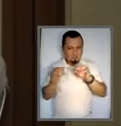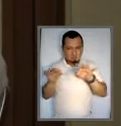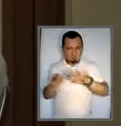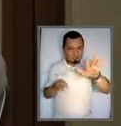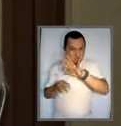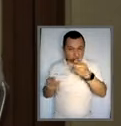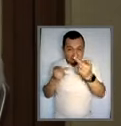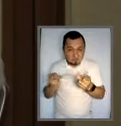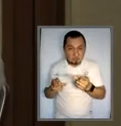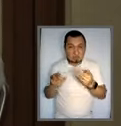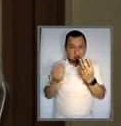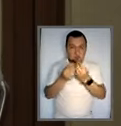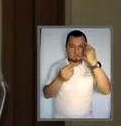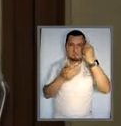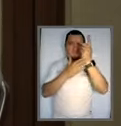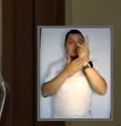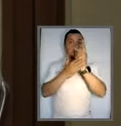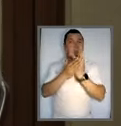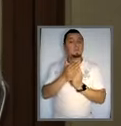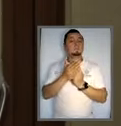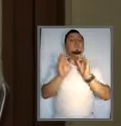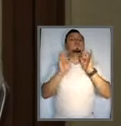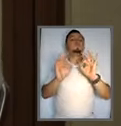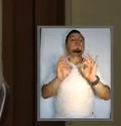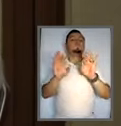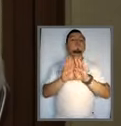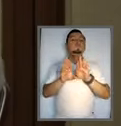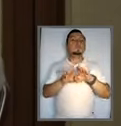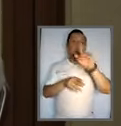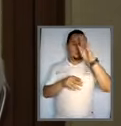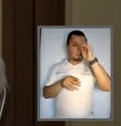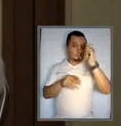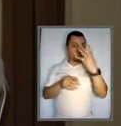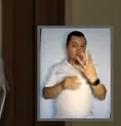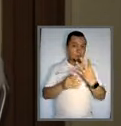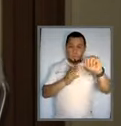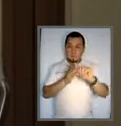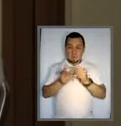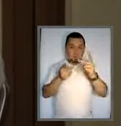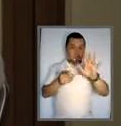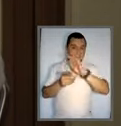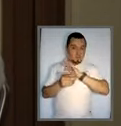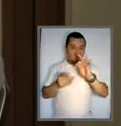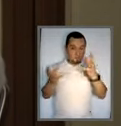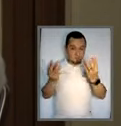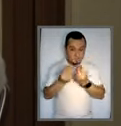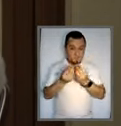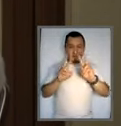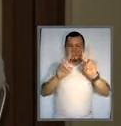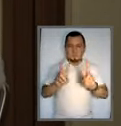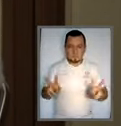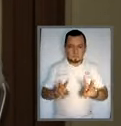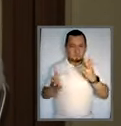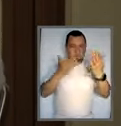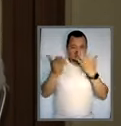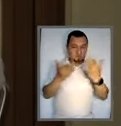a distancia y con las medidas preventivas que se establezcan, pero para los cuatrimestres y para los periodos de verano y